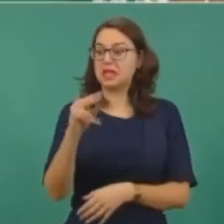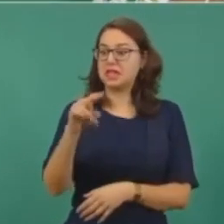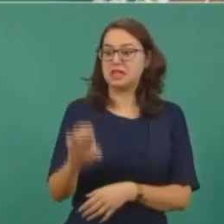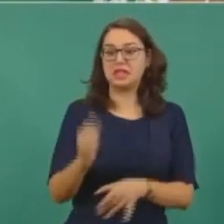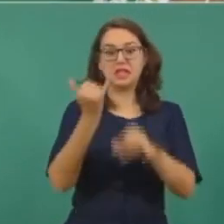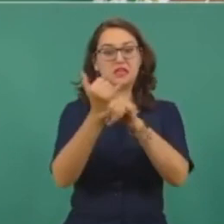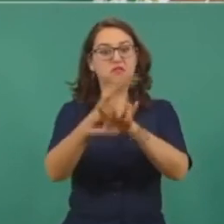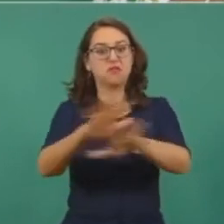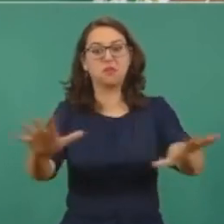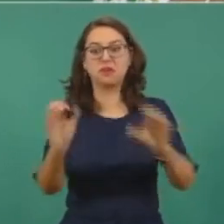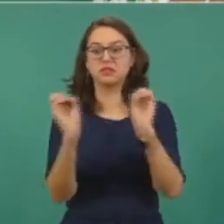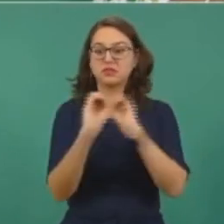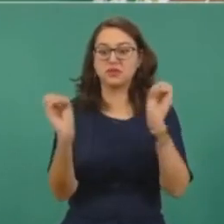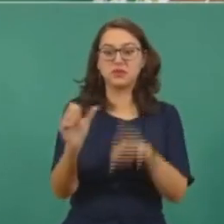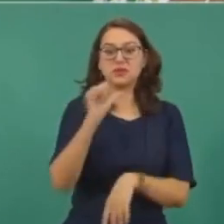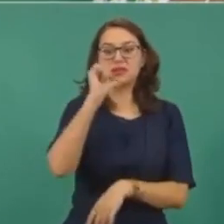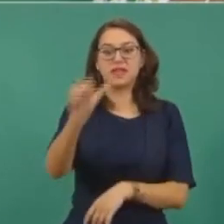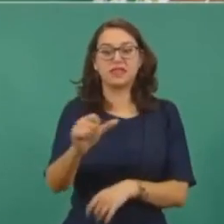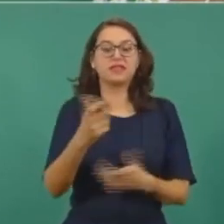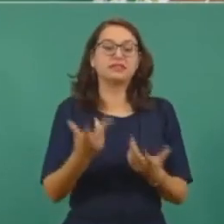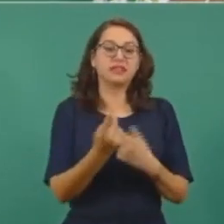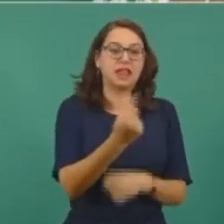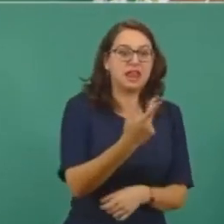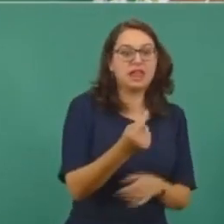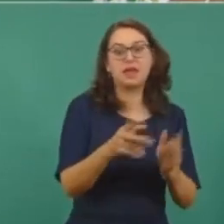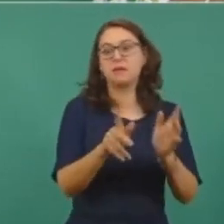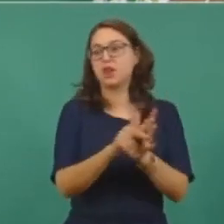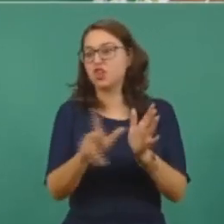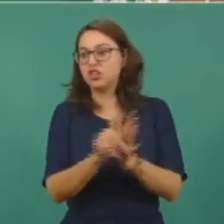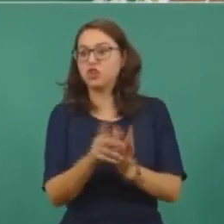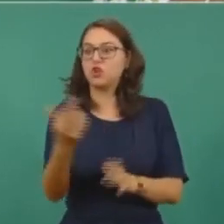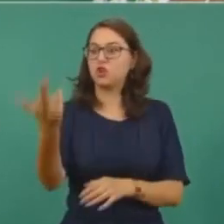INE y los medios tampoco.